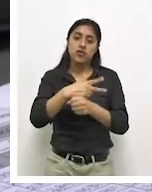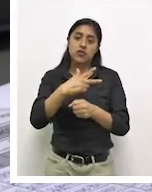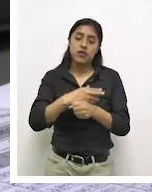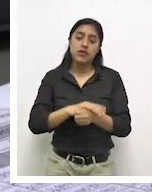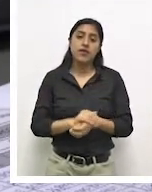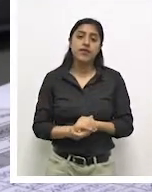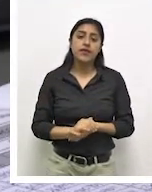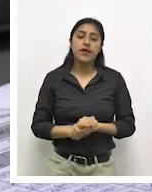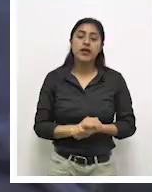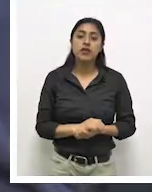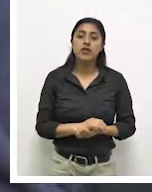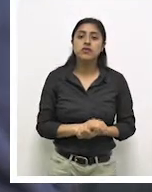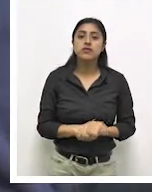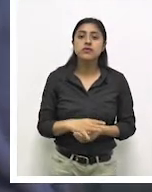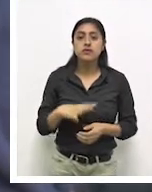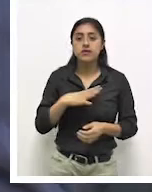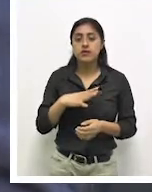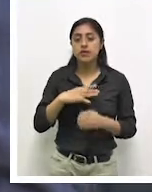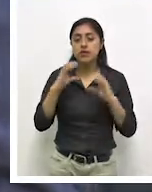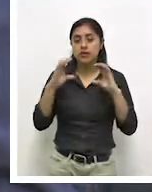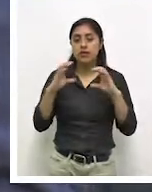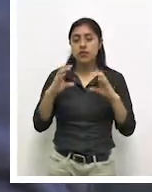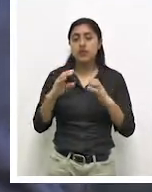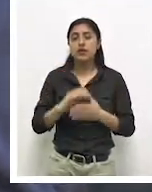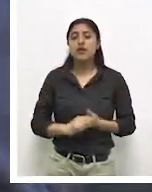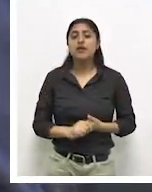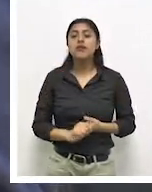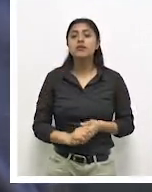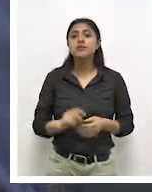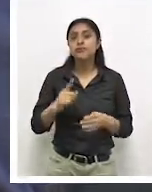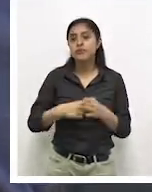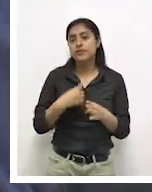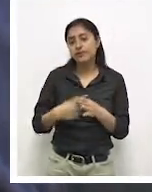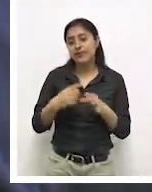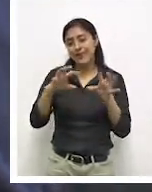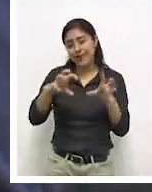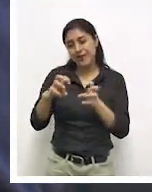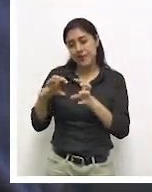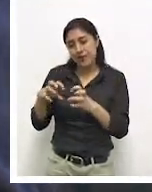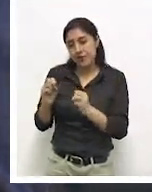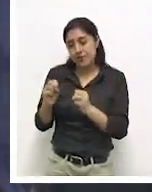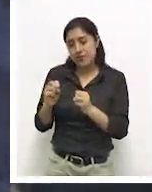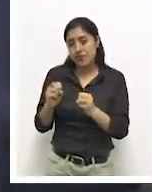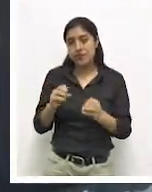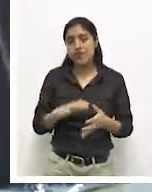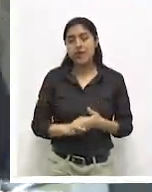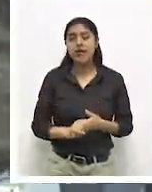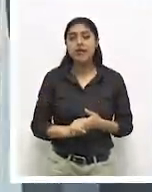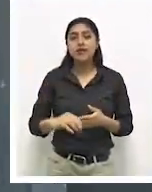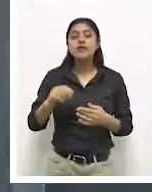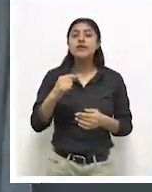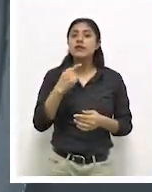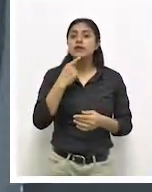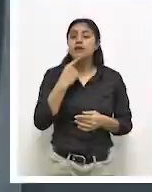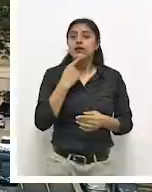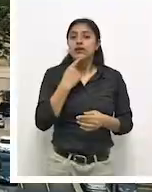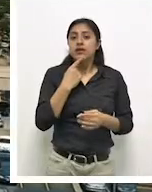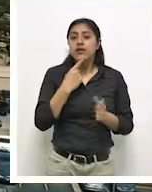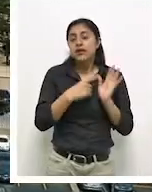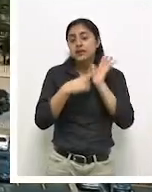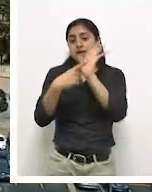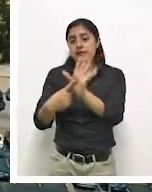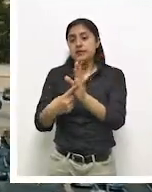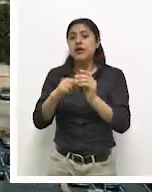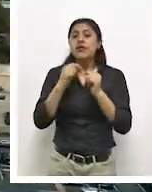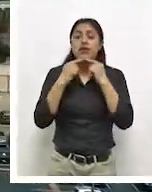en algún lugar o porque se es víctima de un robo, se puede presentar la denuncia respectiva ante la Policía Nacional Civil o